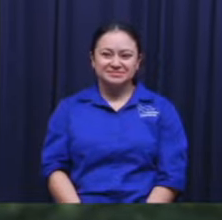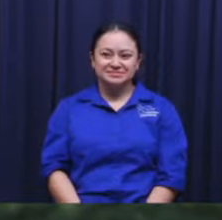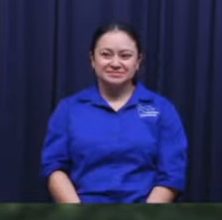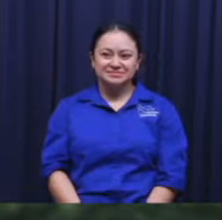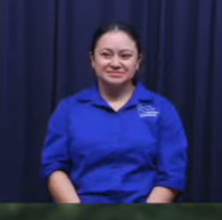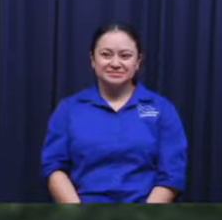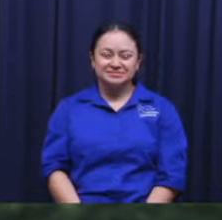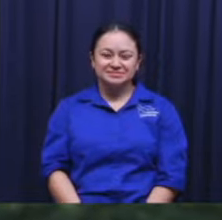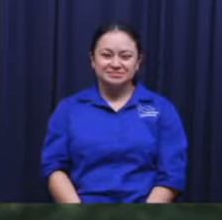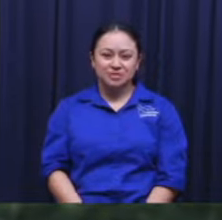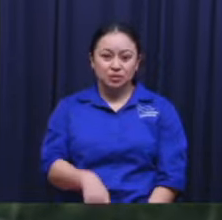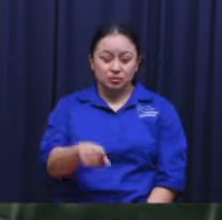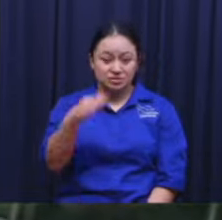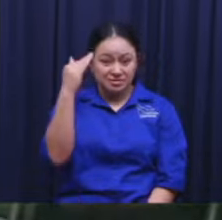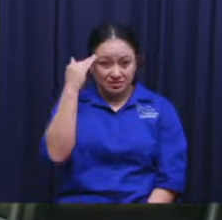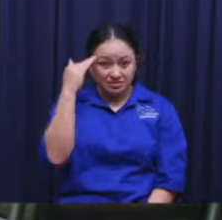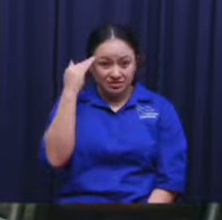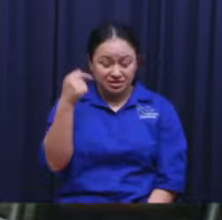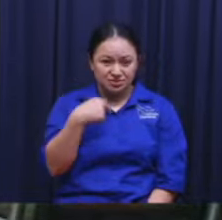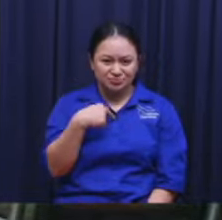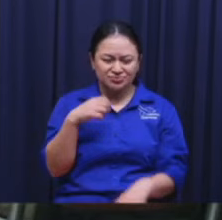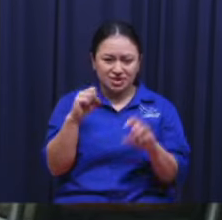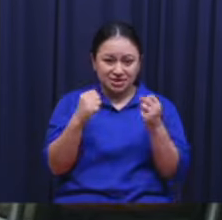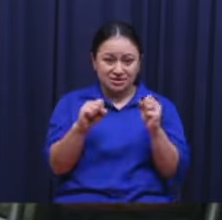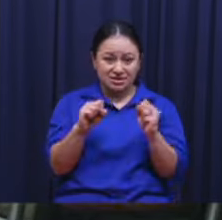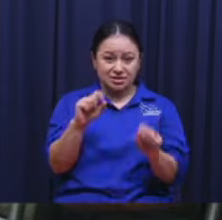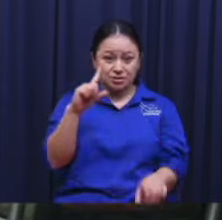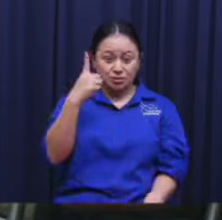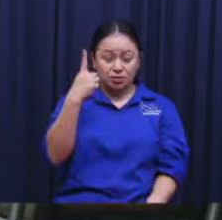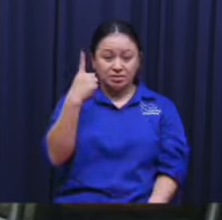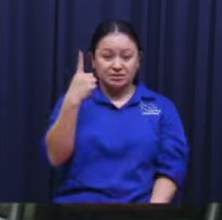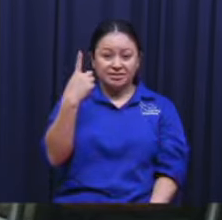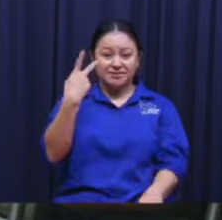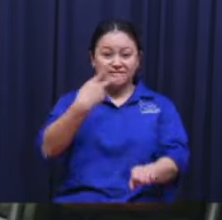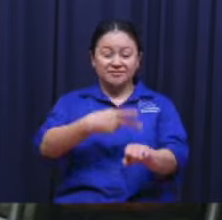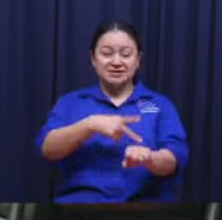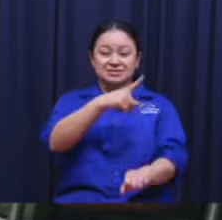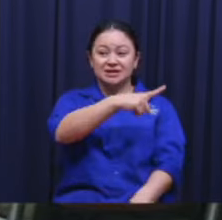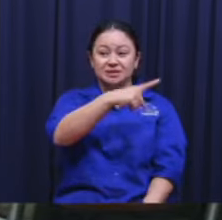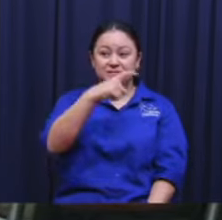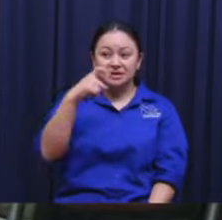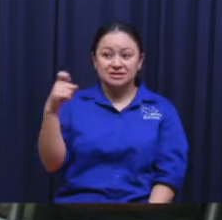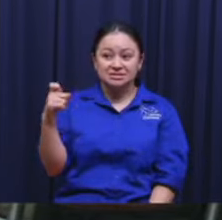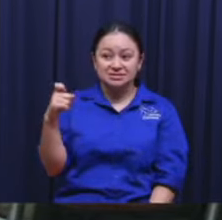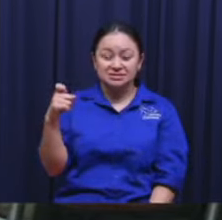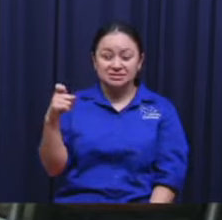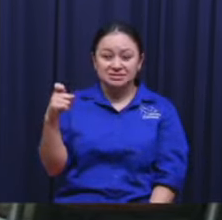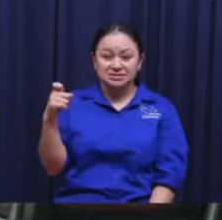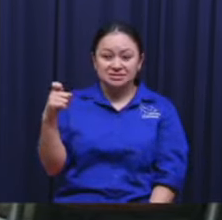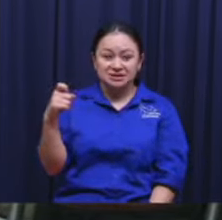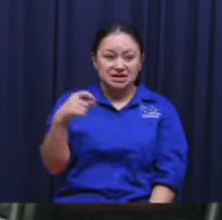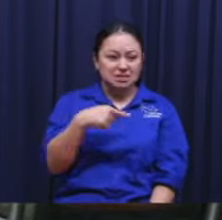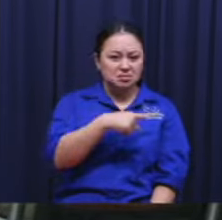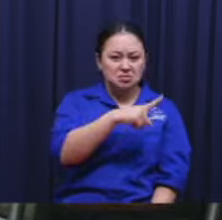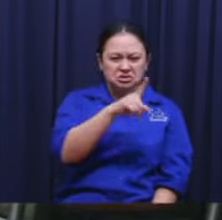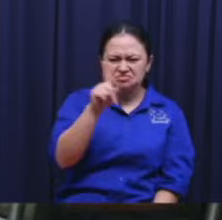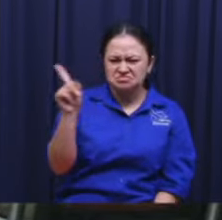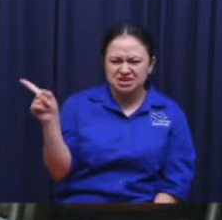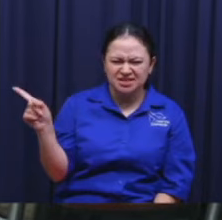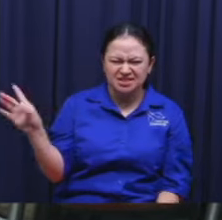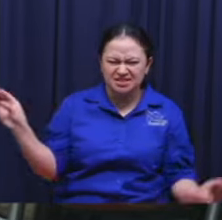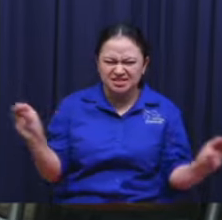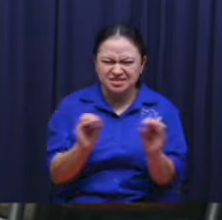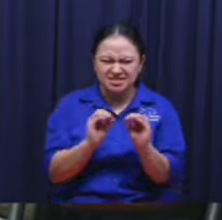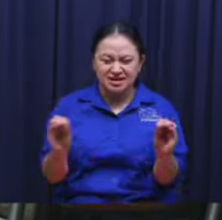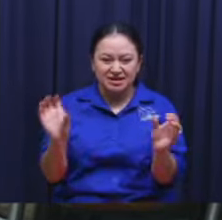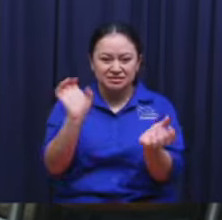¿Sabe qué voy a hacer? Una vez al mes, en el momento que nadie se lo espere, ¡pum!, le voy a tener a uno